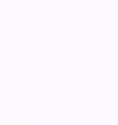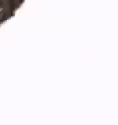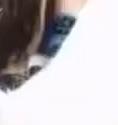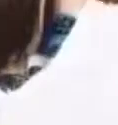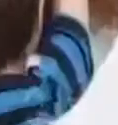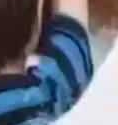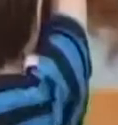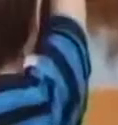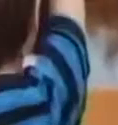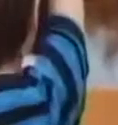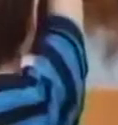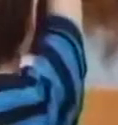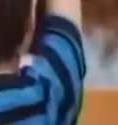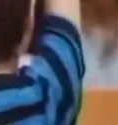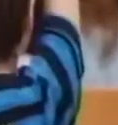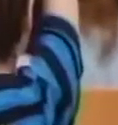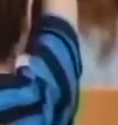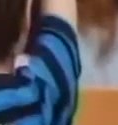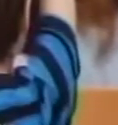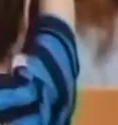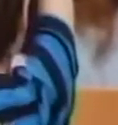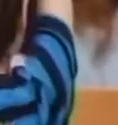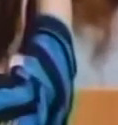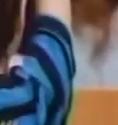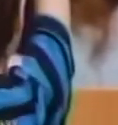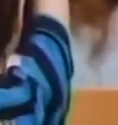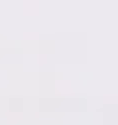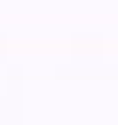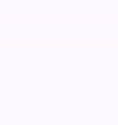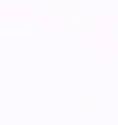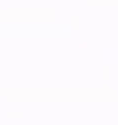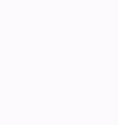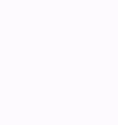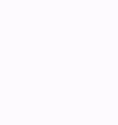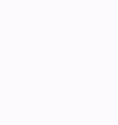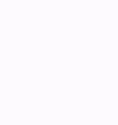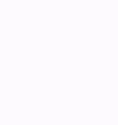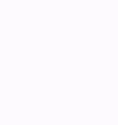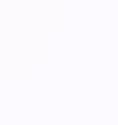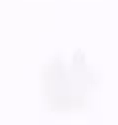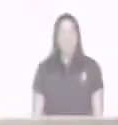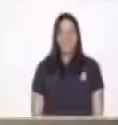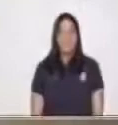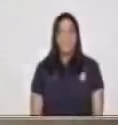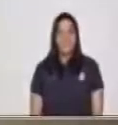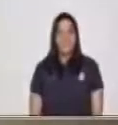A continuación, Matemática, cuarto diversificado.